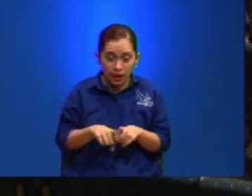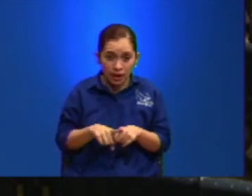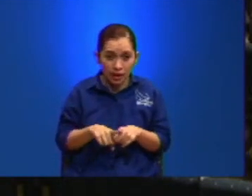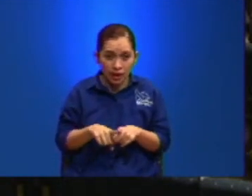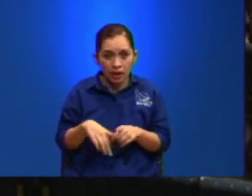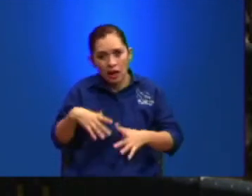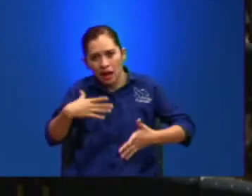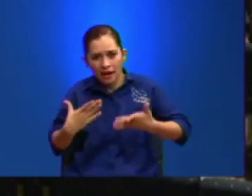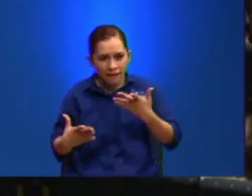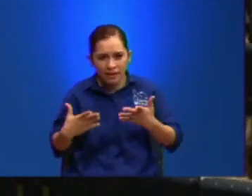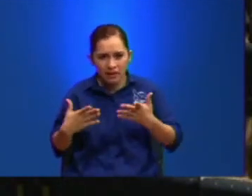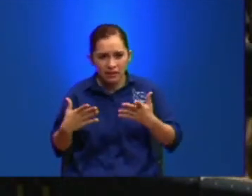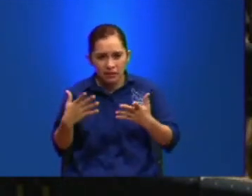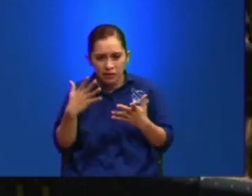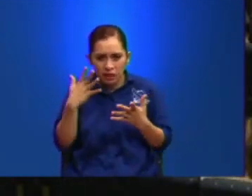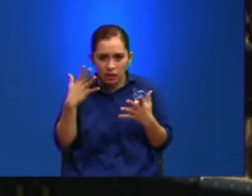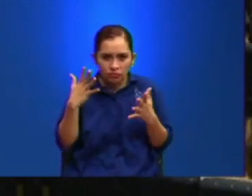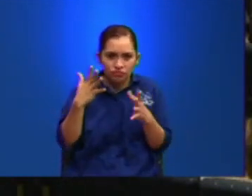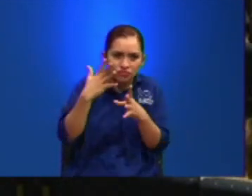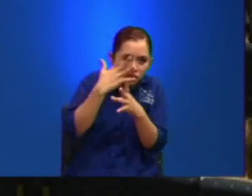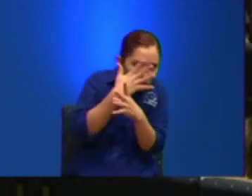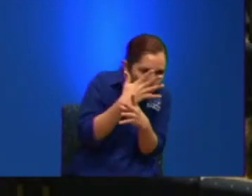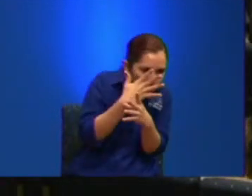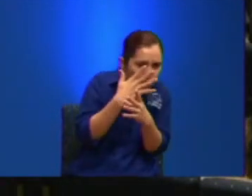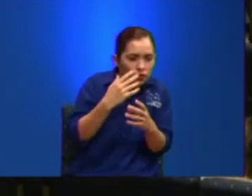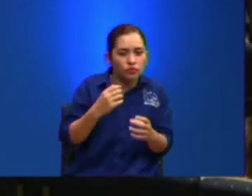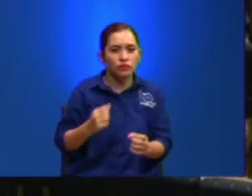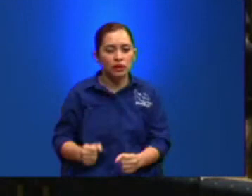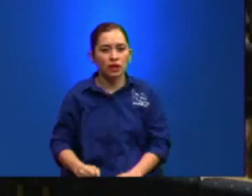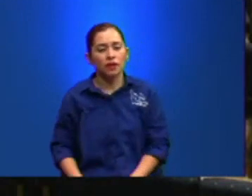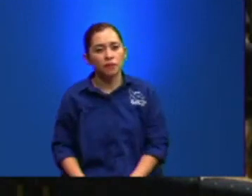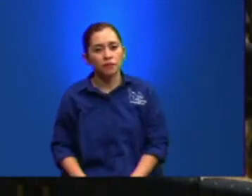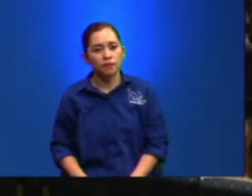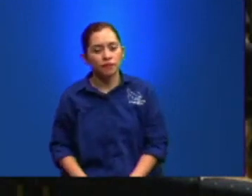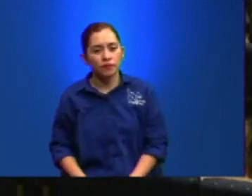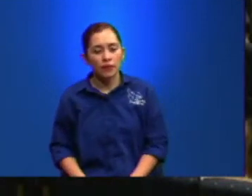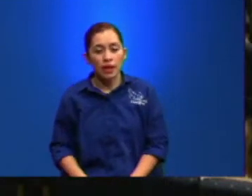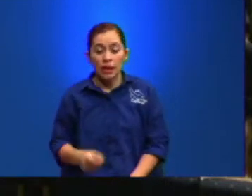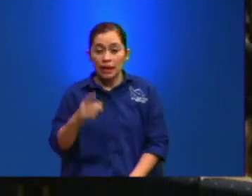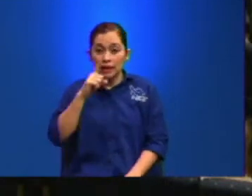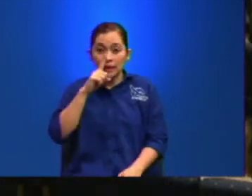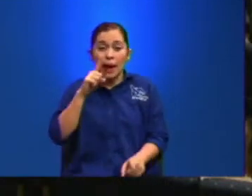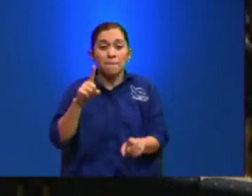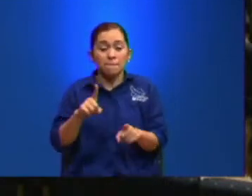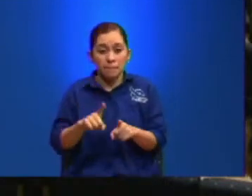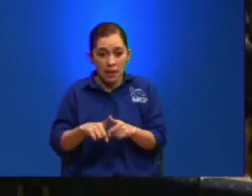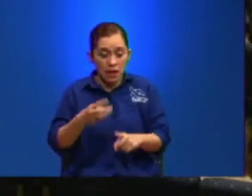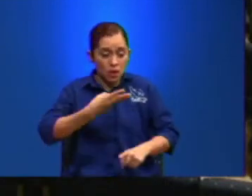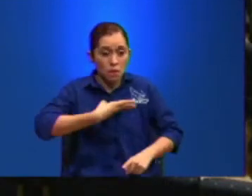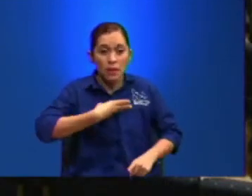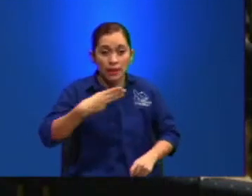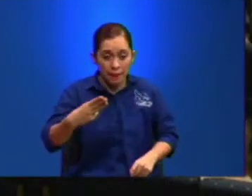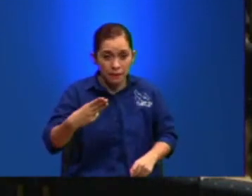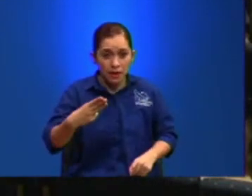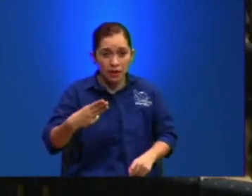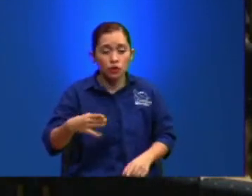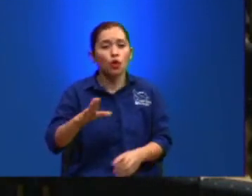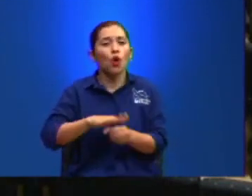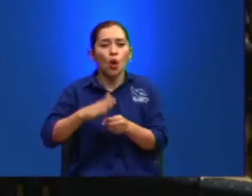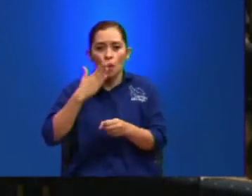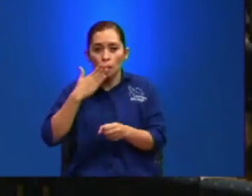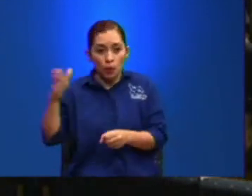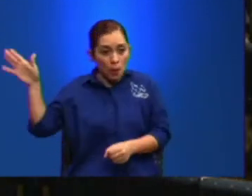conceptualización del mismo hemos insistido que puede ser un mandamiento que puede ser una promesa que puede ser una persona